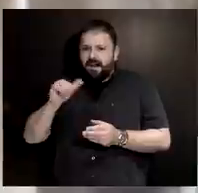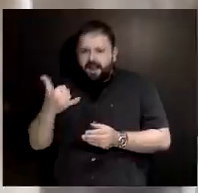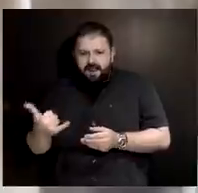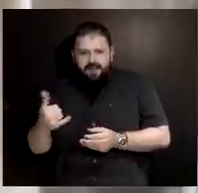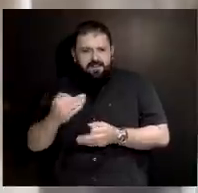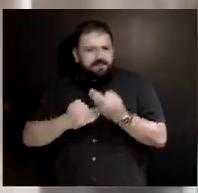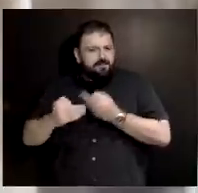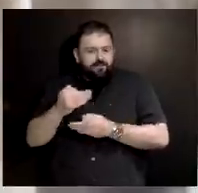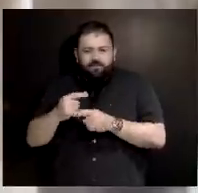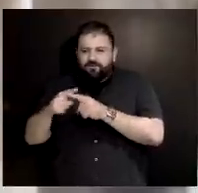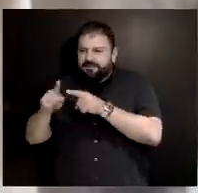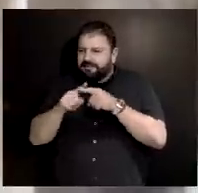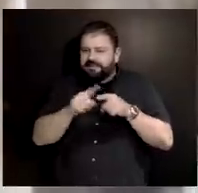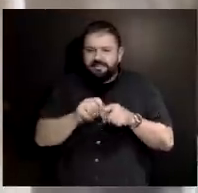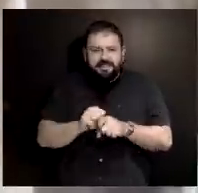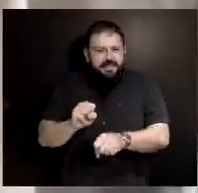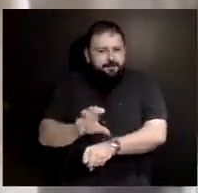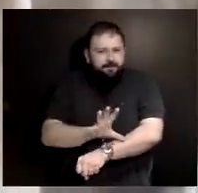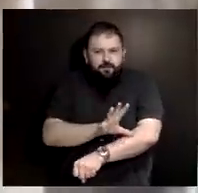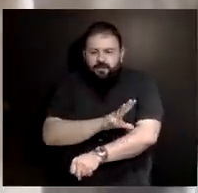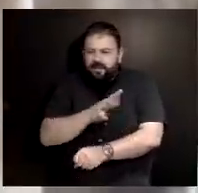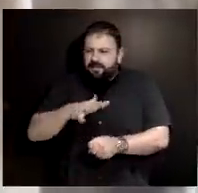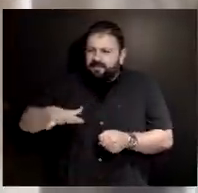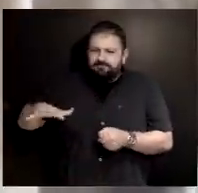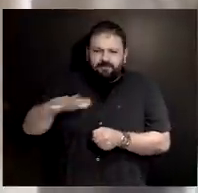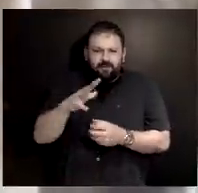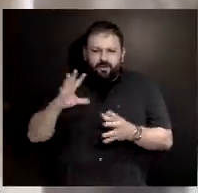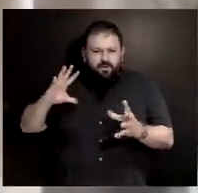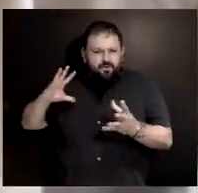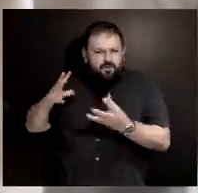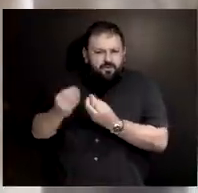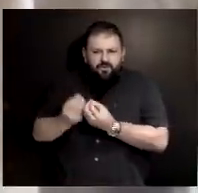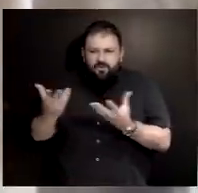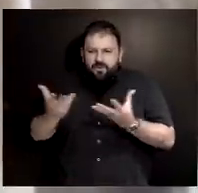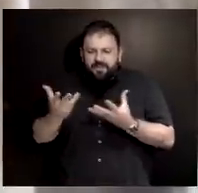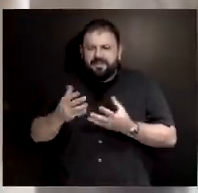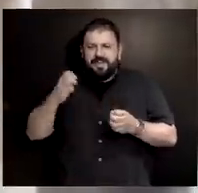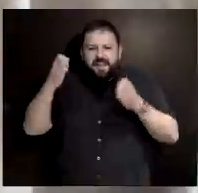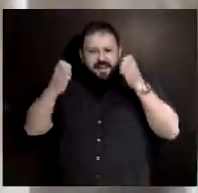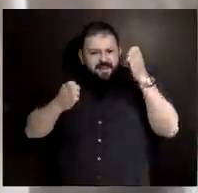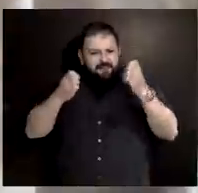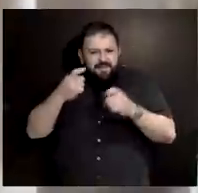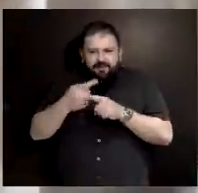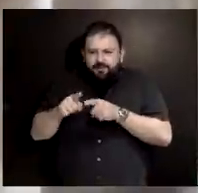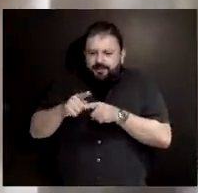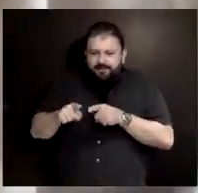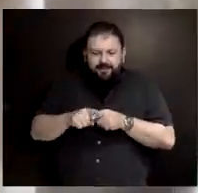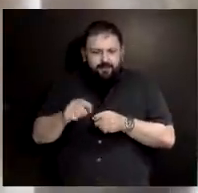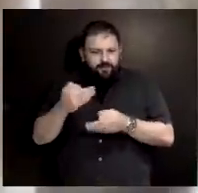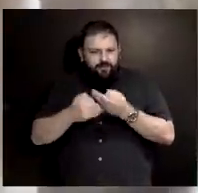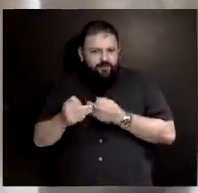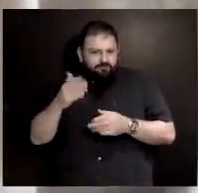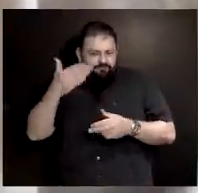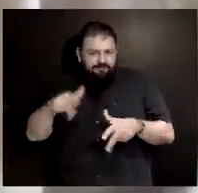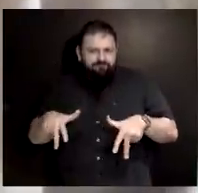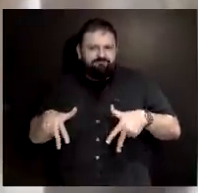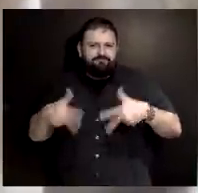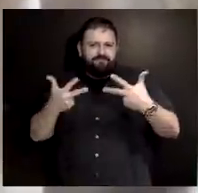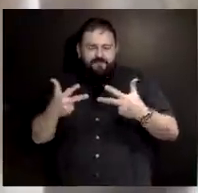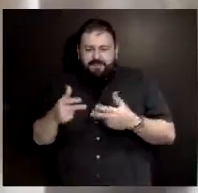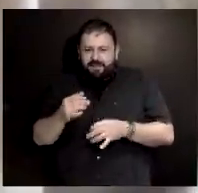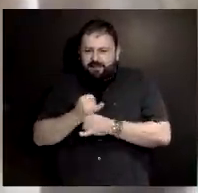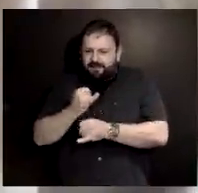muy emocionante lo que nos sucedió en los rallies, poder hacer eventos diferentes, híbridos, como nosotros lo estamos llamando, en donde